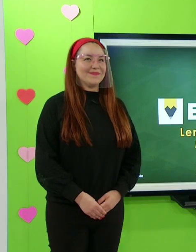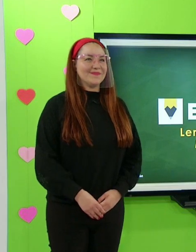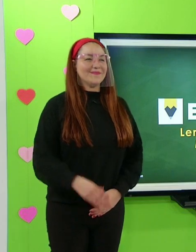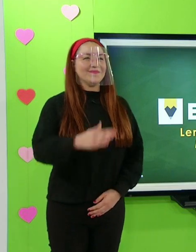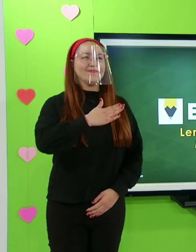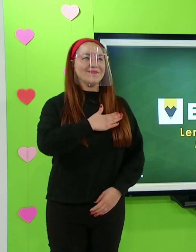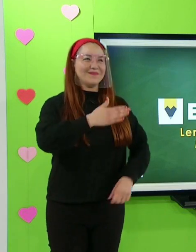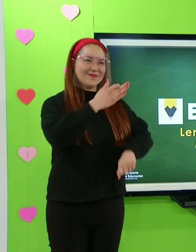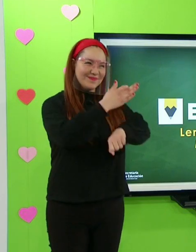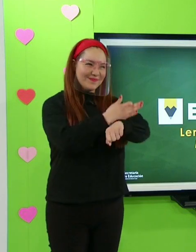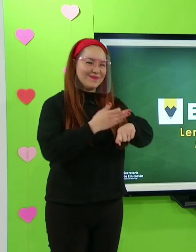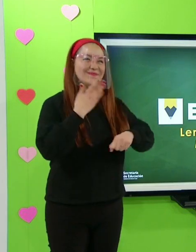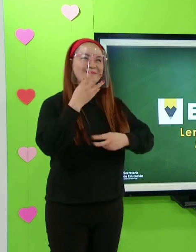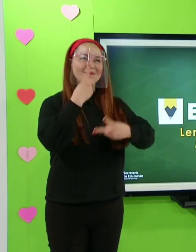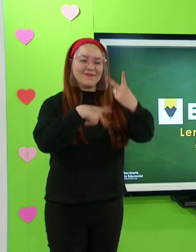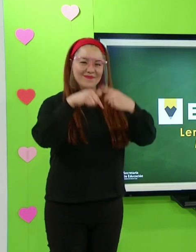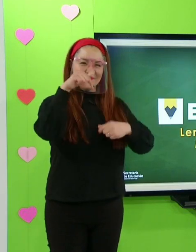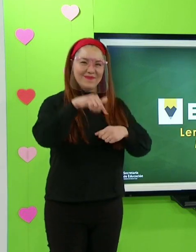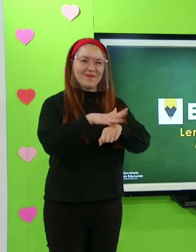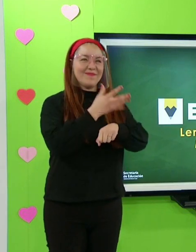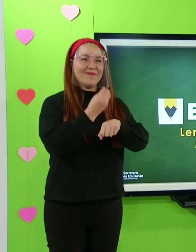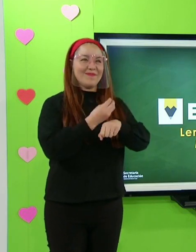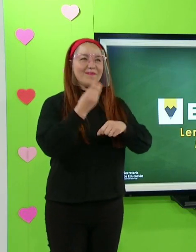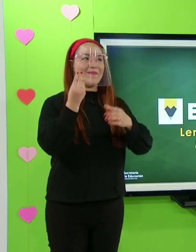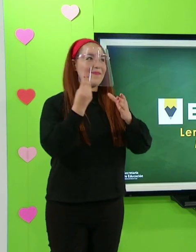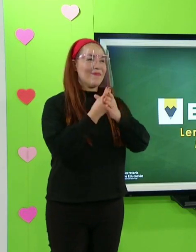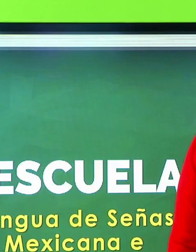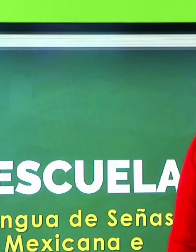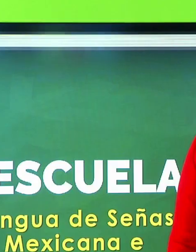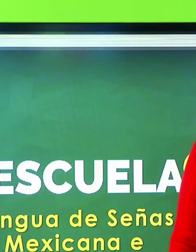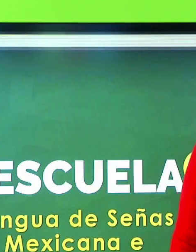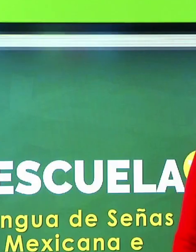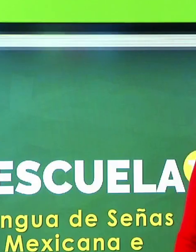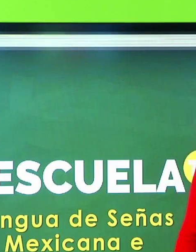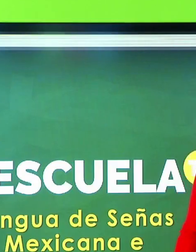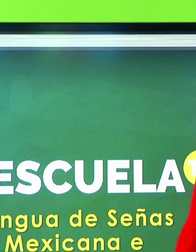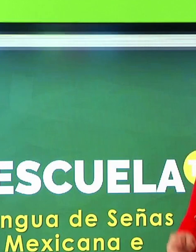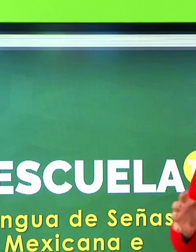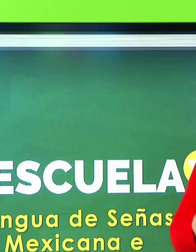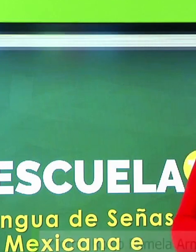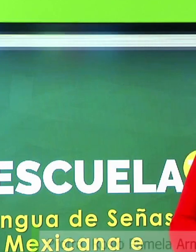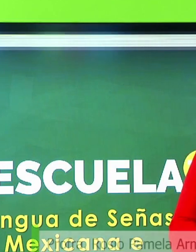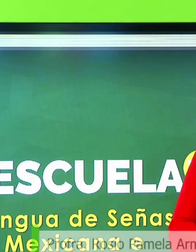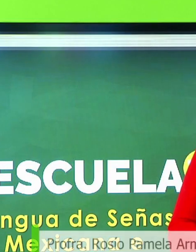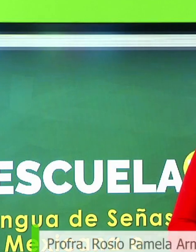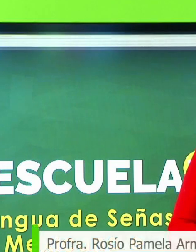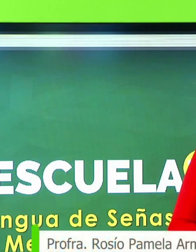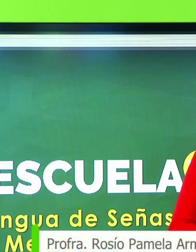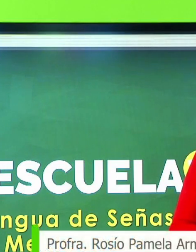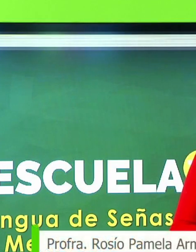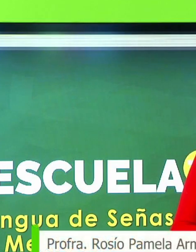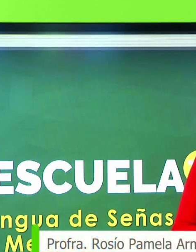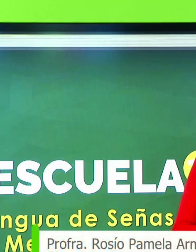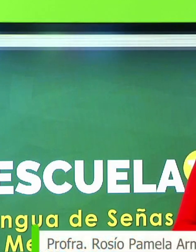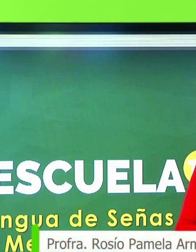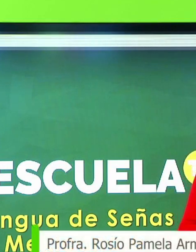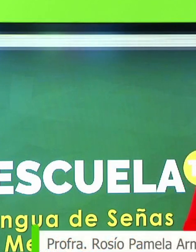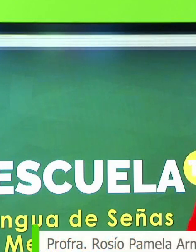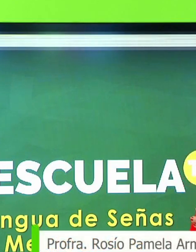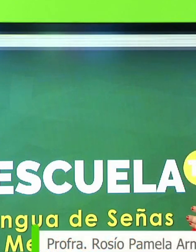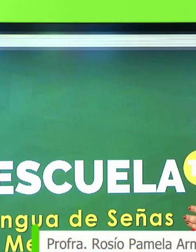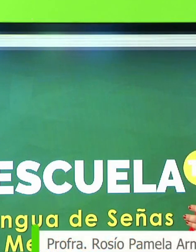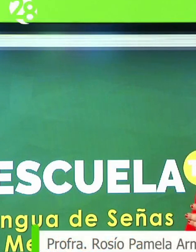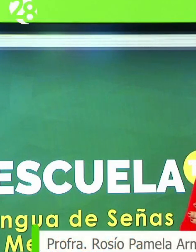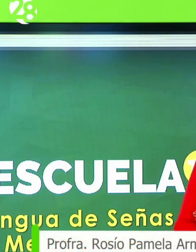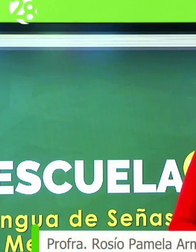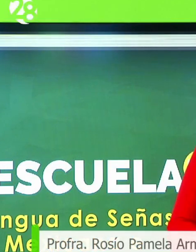Muy buenas tardes, bienvenidos una vez más a las clases de quinto grado. Vamos a comenzar con inglés y con lenguas de señas mexicanas. Estamos